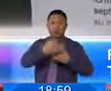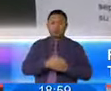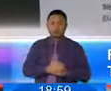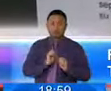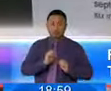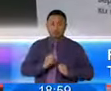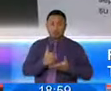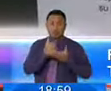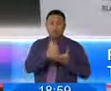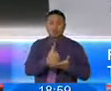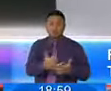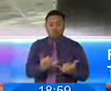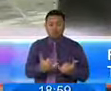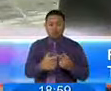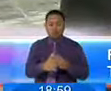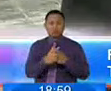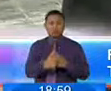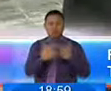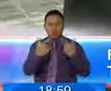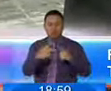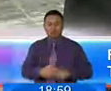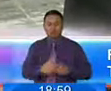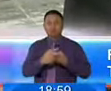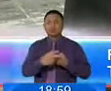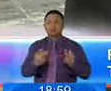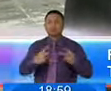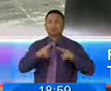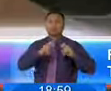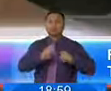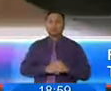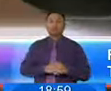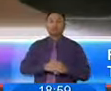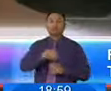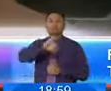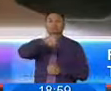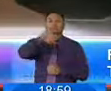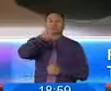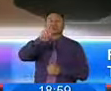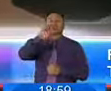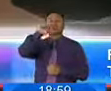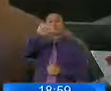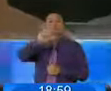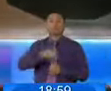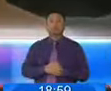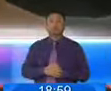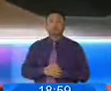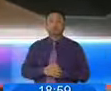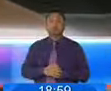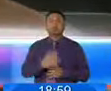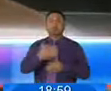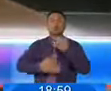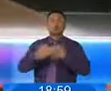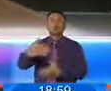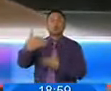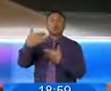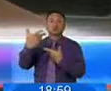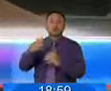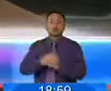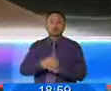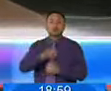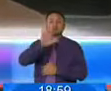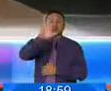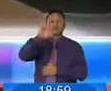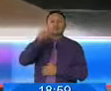será útil en el acto urgente que inició la fiscal Silvia Juma. El juicio político que estuvo documentado con más de